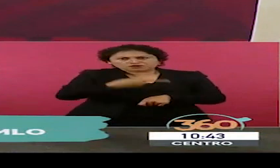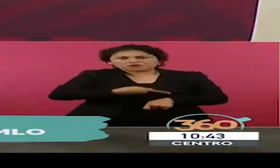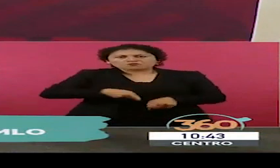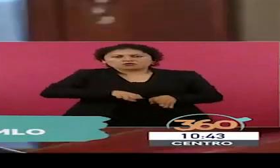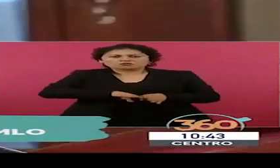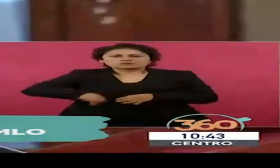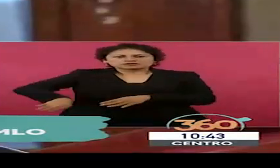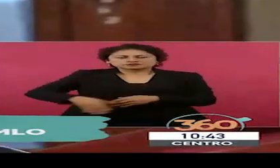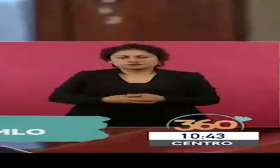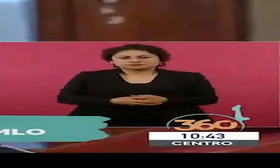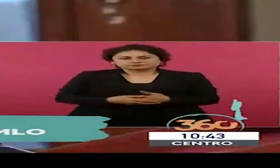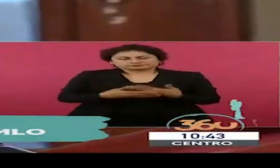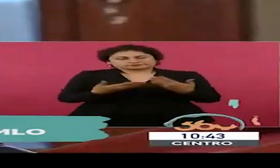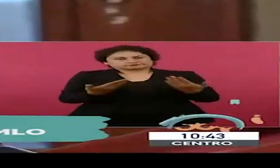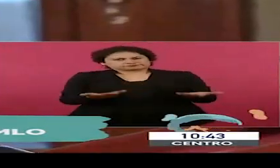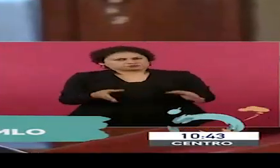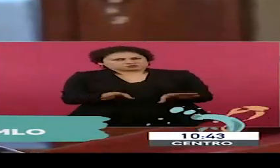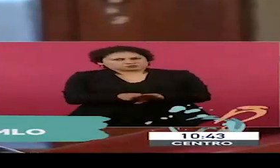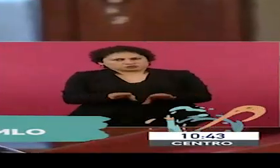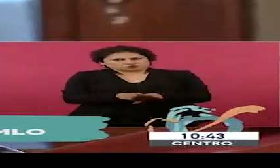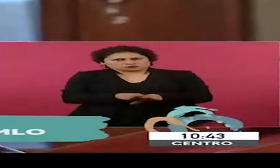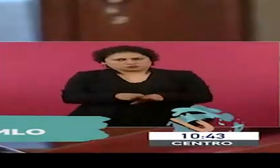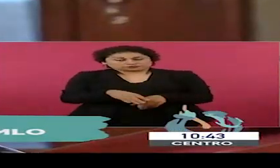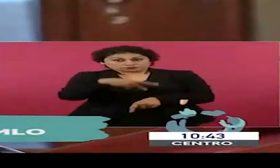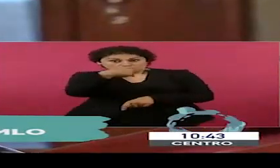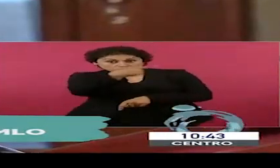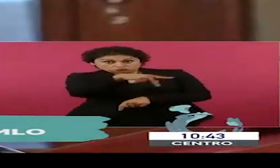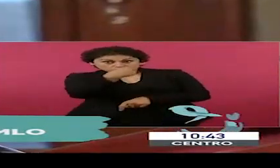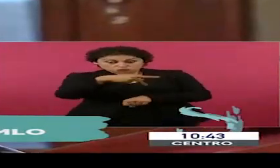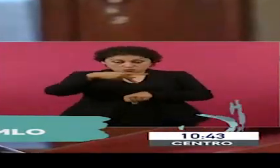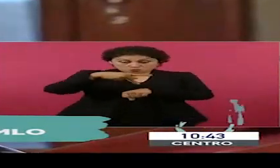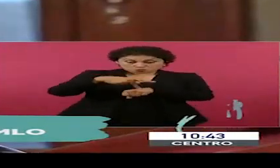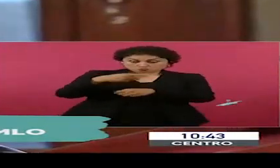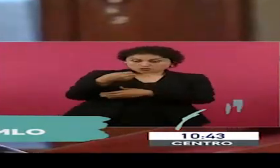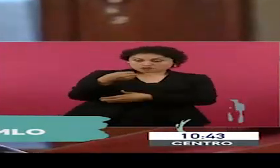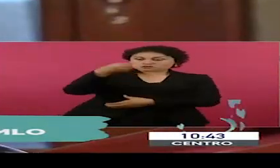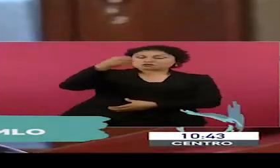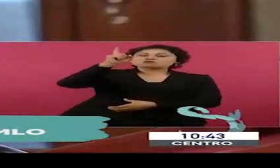la Estatua de la Libertad no es un símbolo vacío